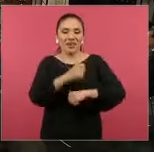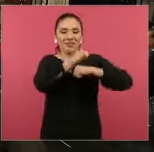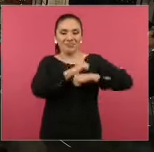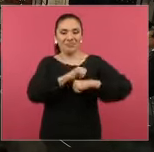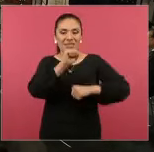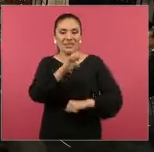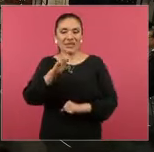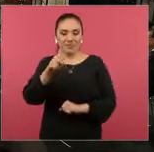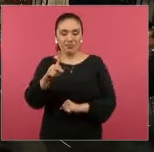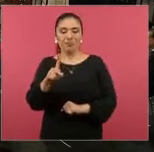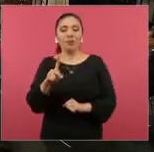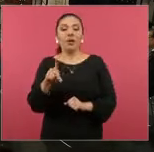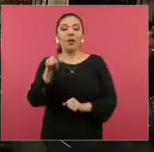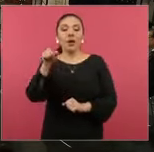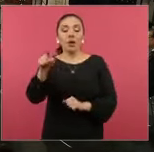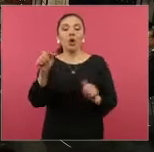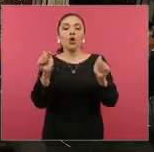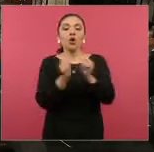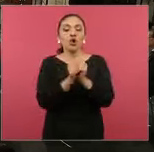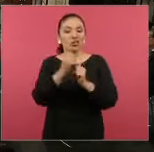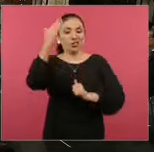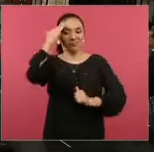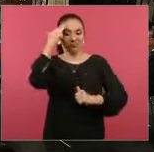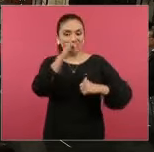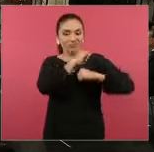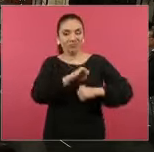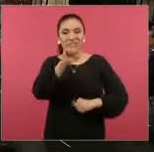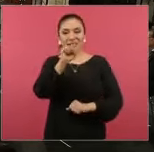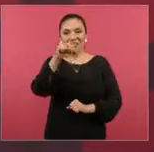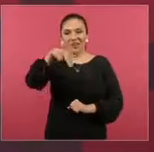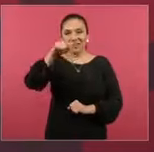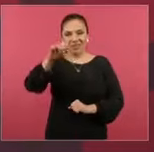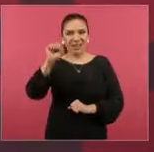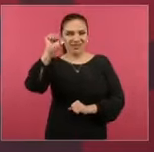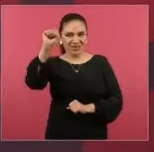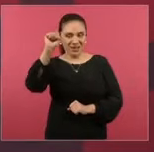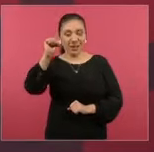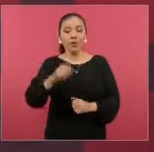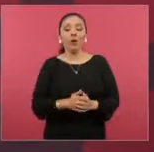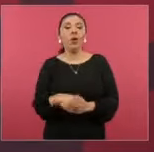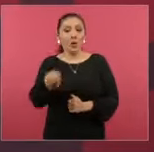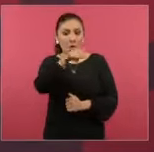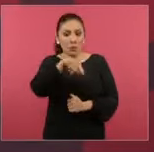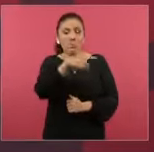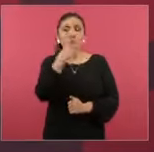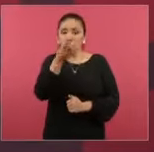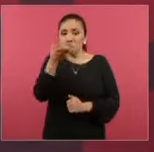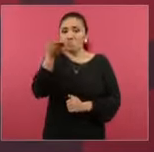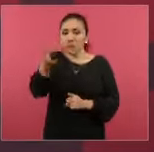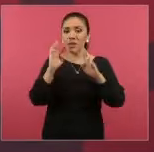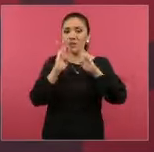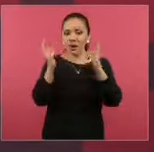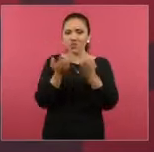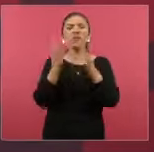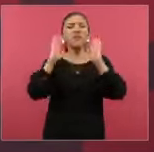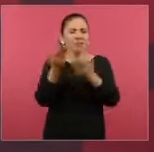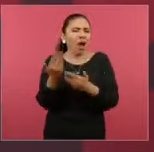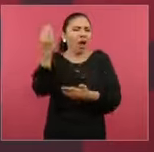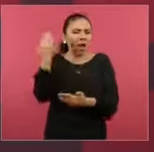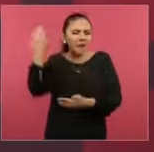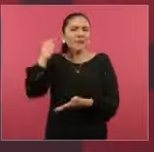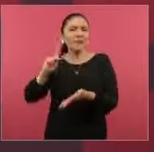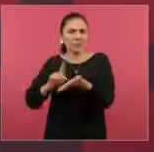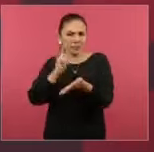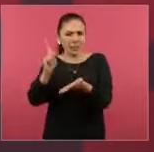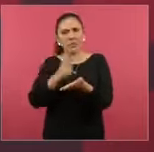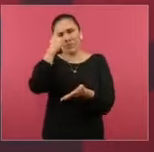de la secretaria, con la dirigencia nacional del CENTE. Ellos pidieron la reunión, las hemos tenido en otras ocasiones con